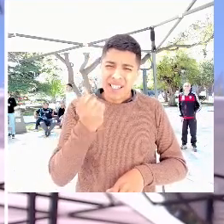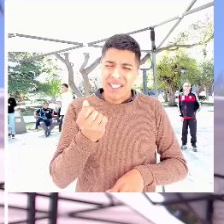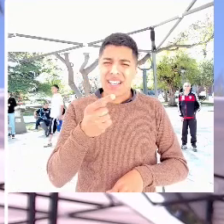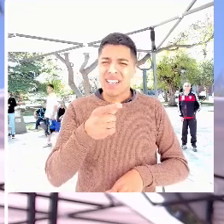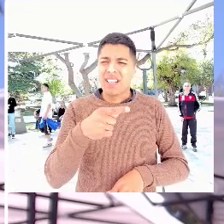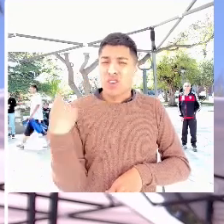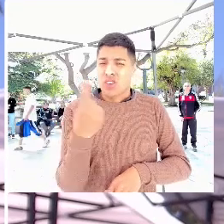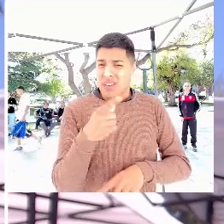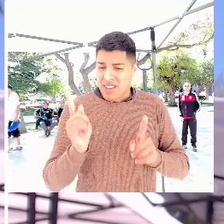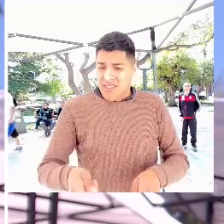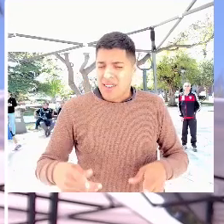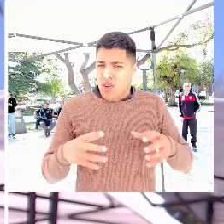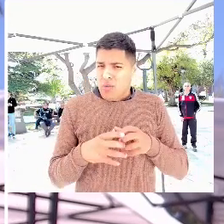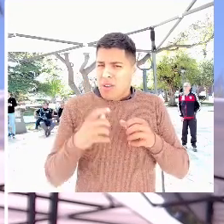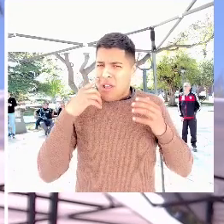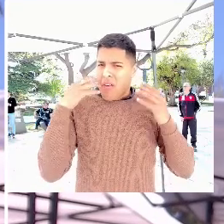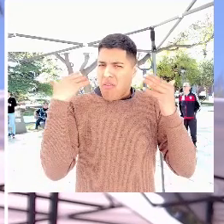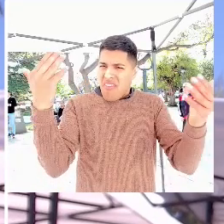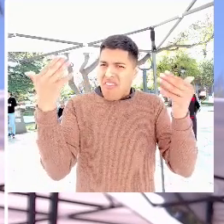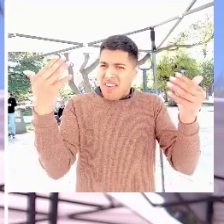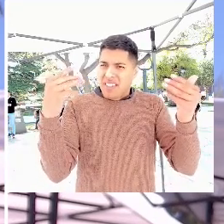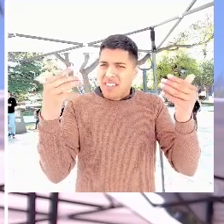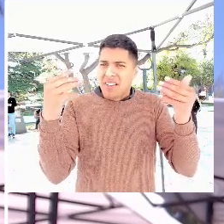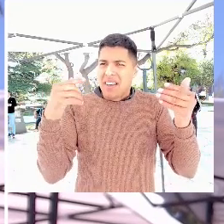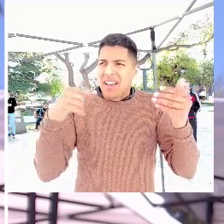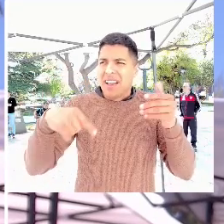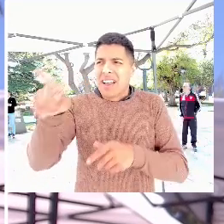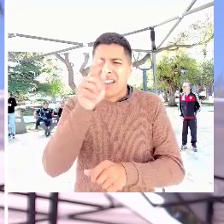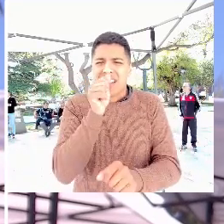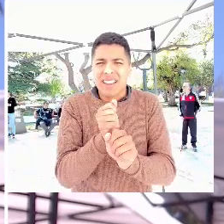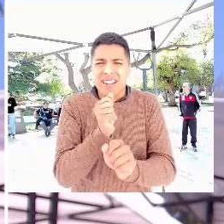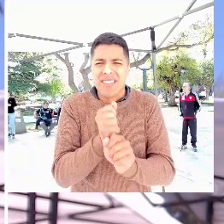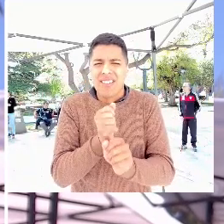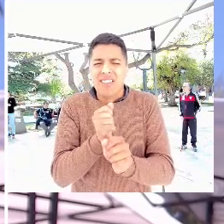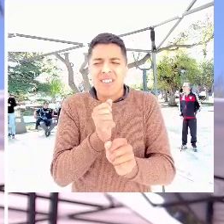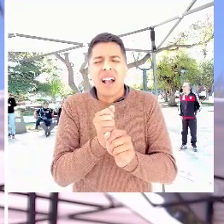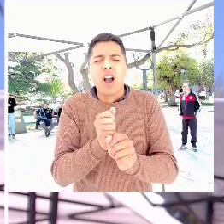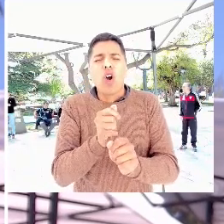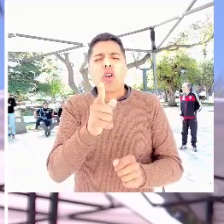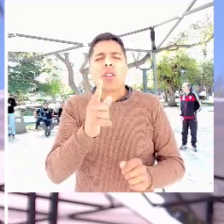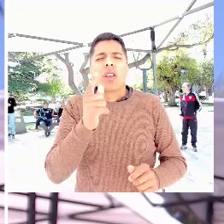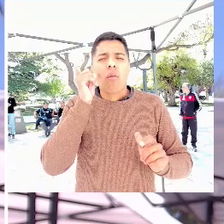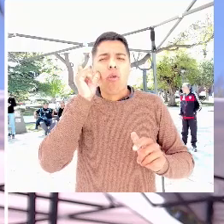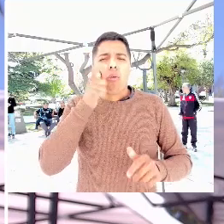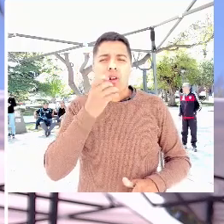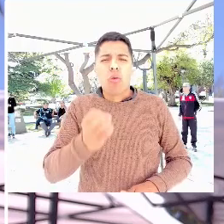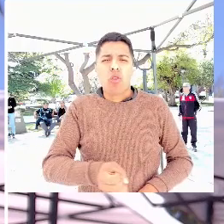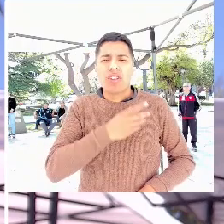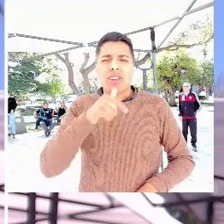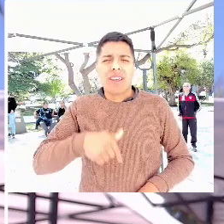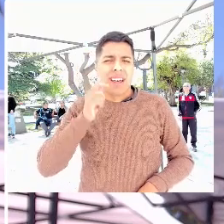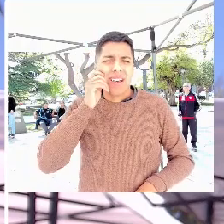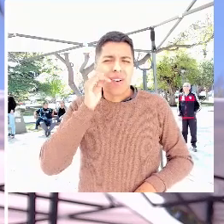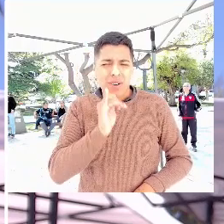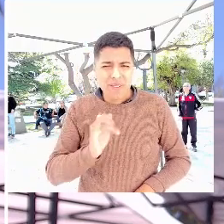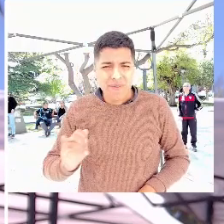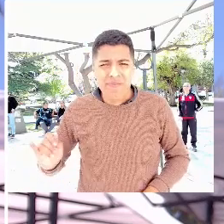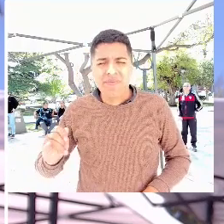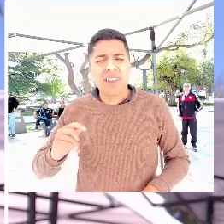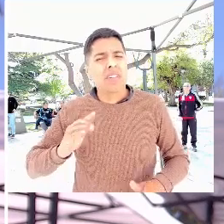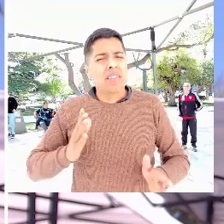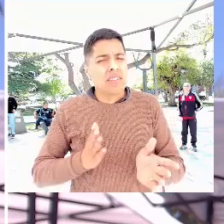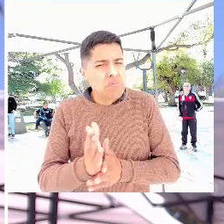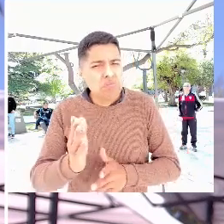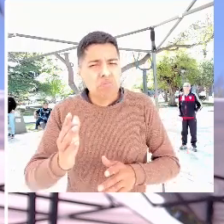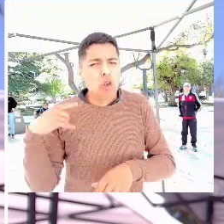bloque, felicitar y agradecer la labor de Bomberos Voluntarios de Godoy Cruz. Siempre nosotros decimos lo